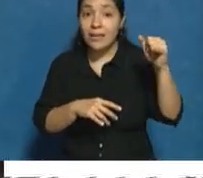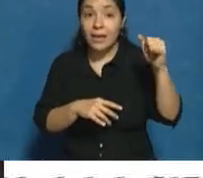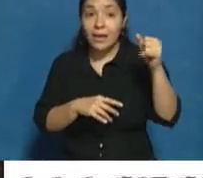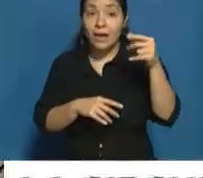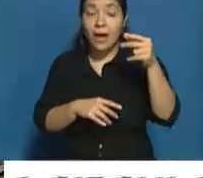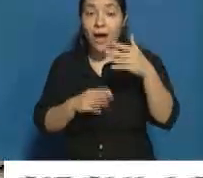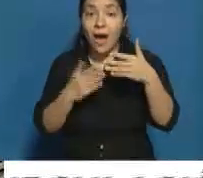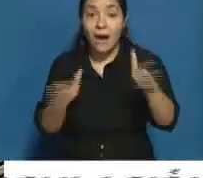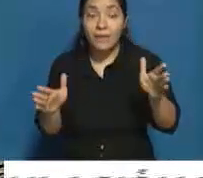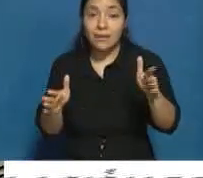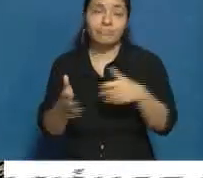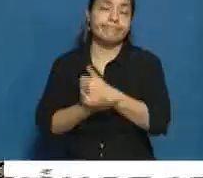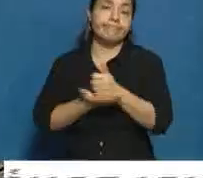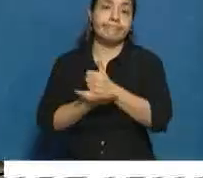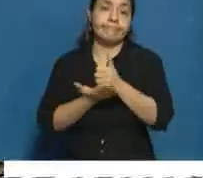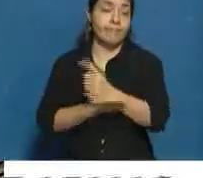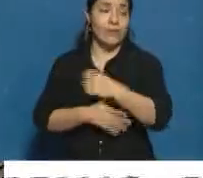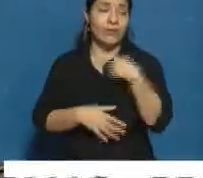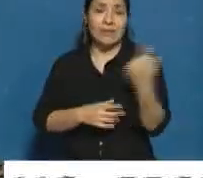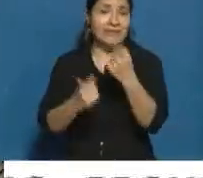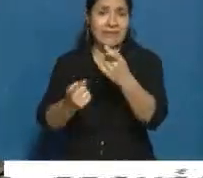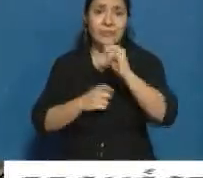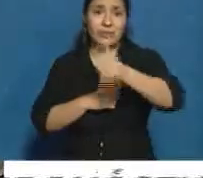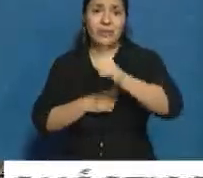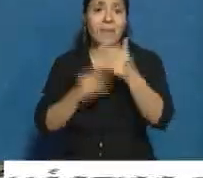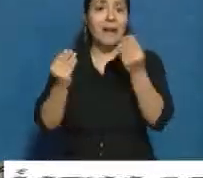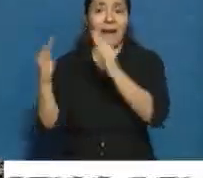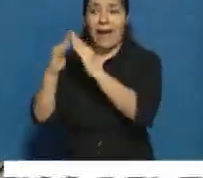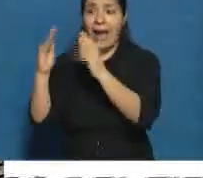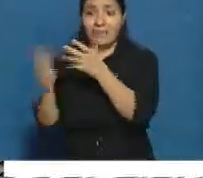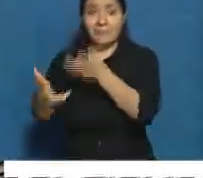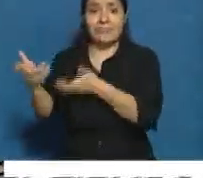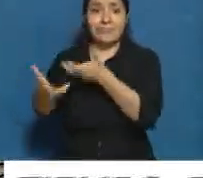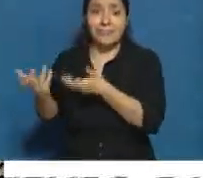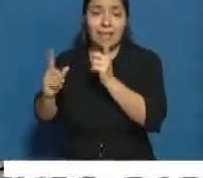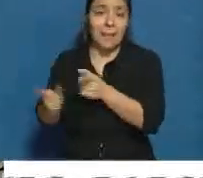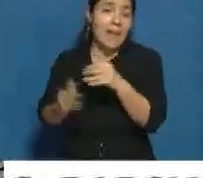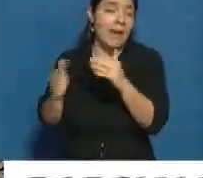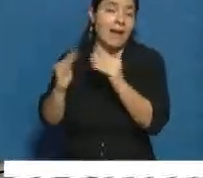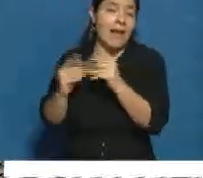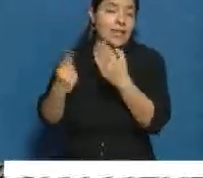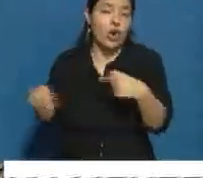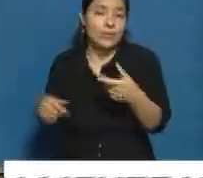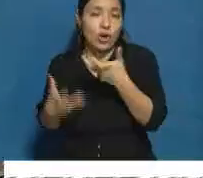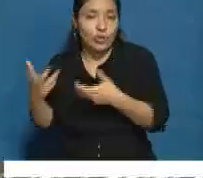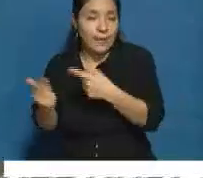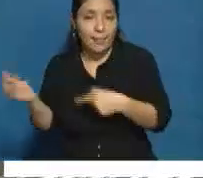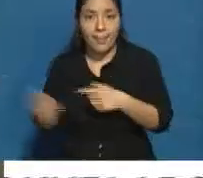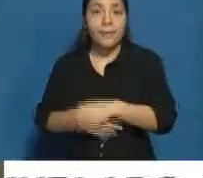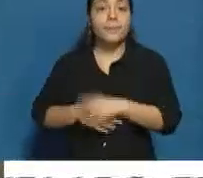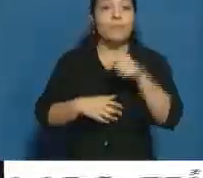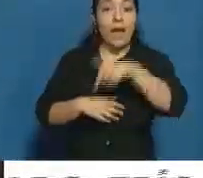bueno, esperar porque en realidad la necesitamos, es para calefacción a la casa y para uso doméstico, digamos. Cuando no conseguí acá, fui a